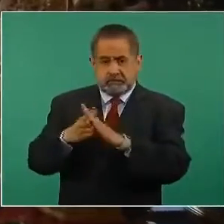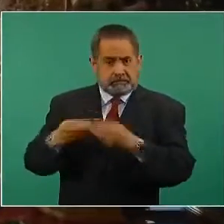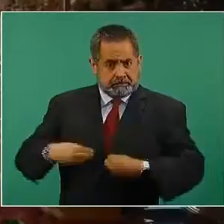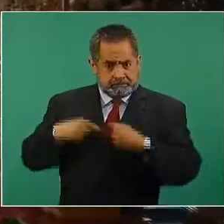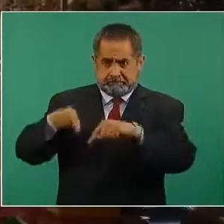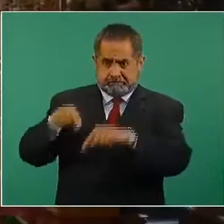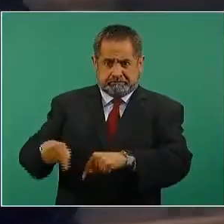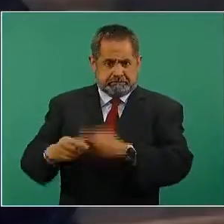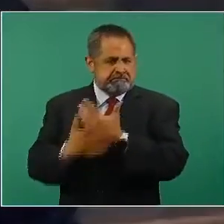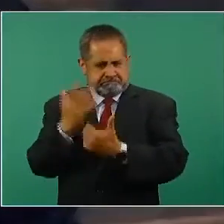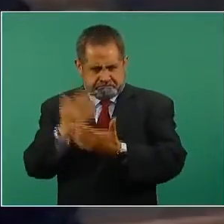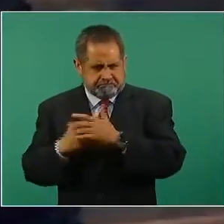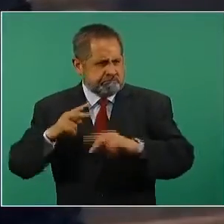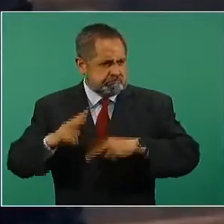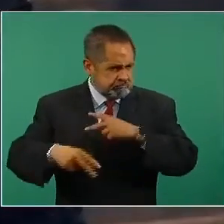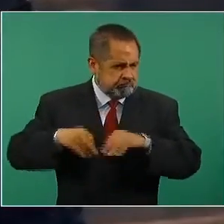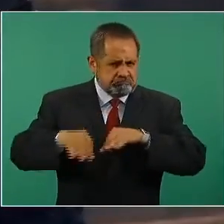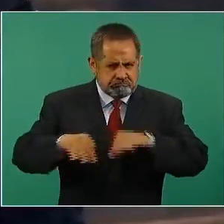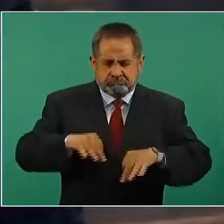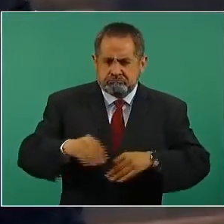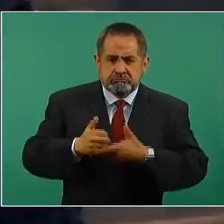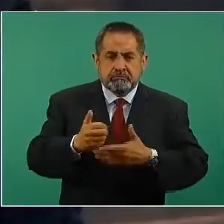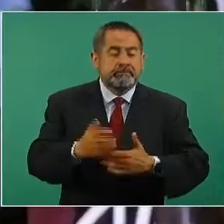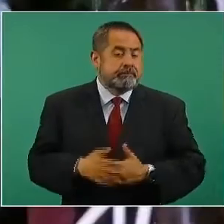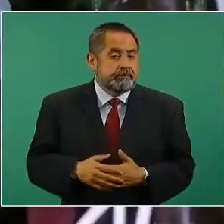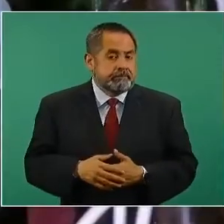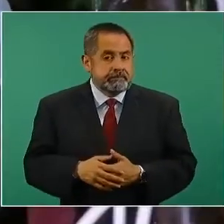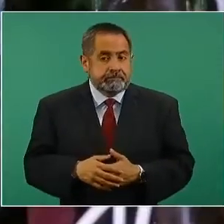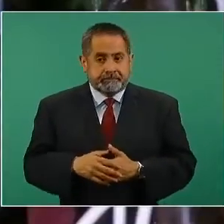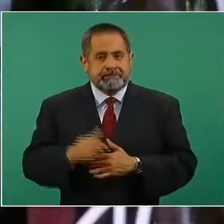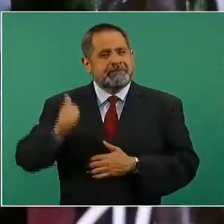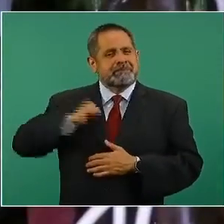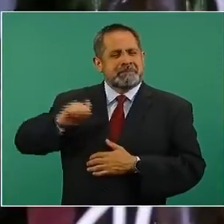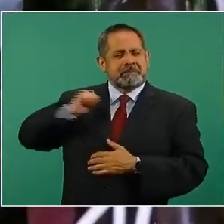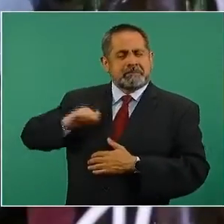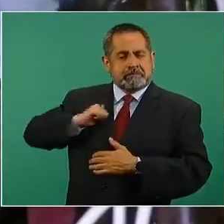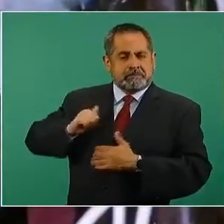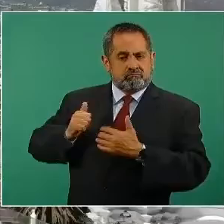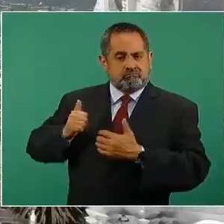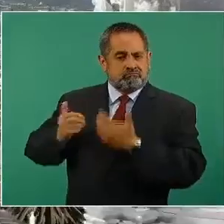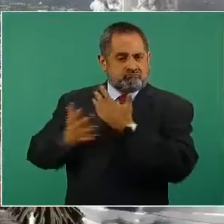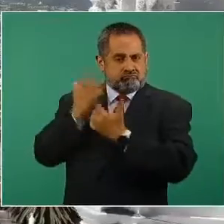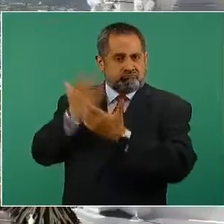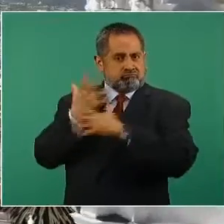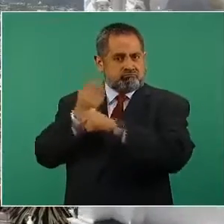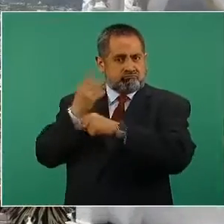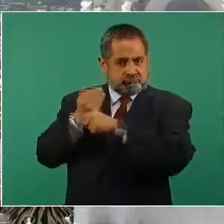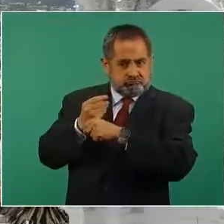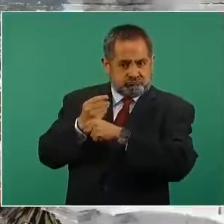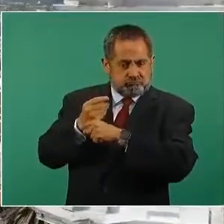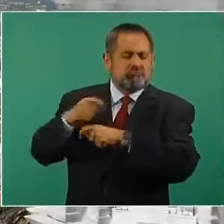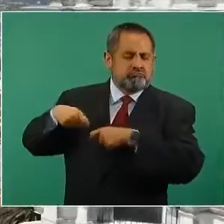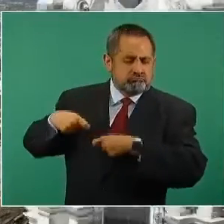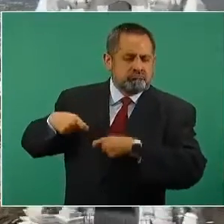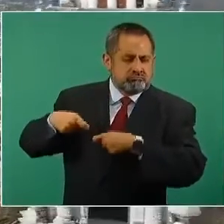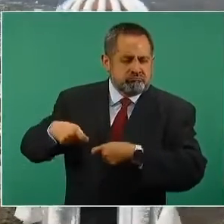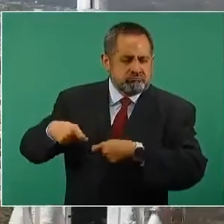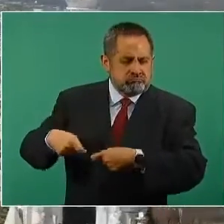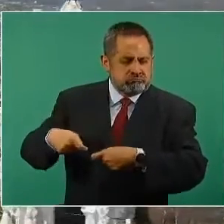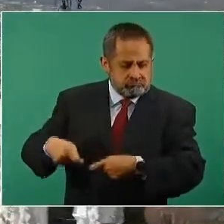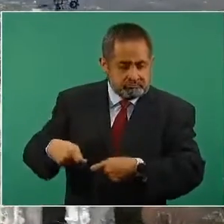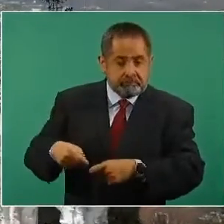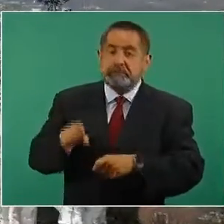comunidades. Ello significa que las manos que construyeron los monumentos ven reflejada la herencia de la memoria